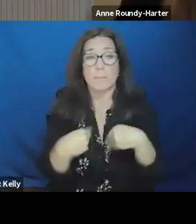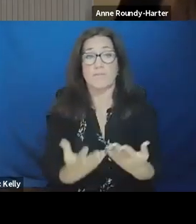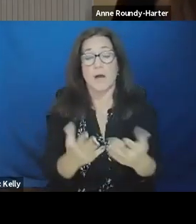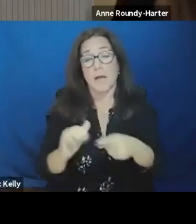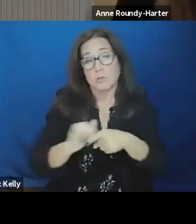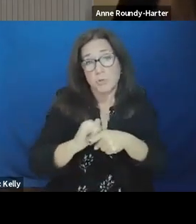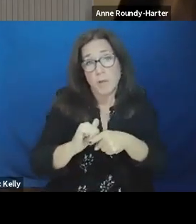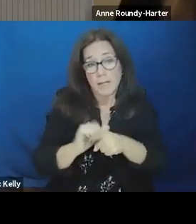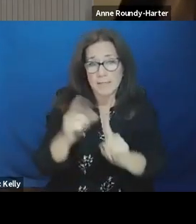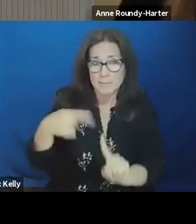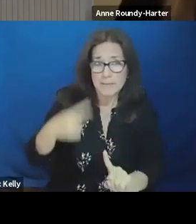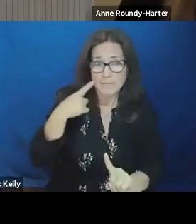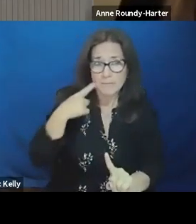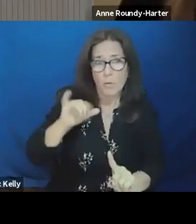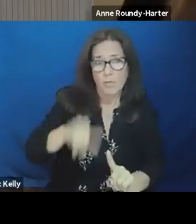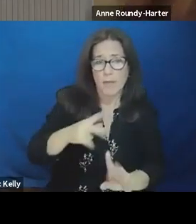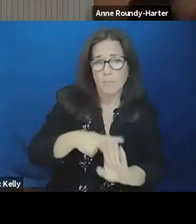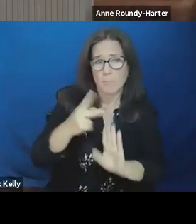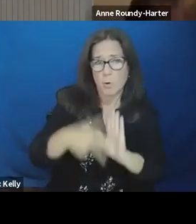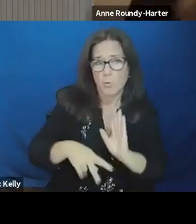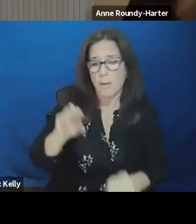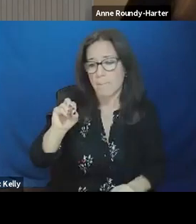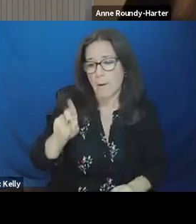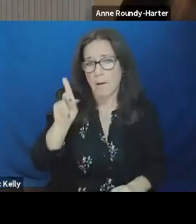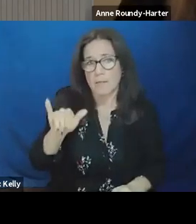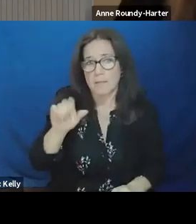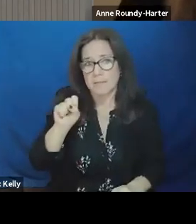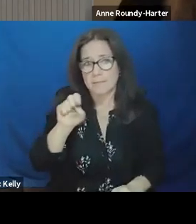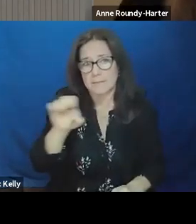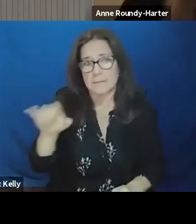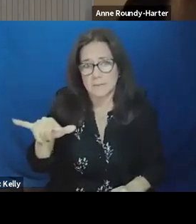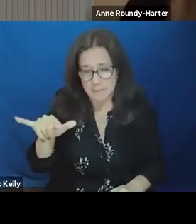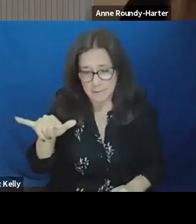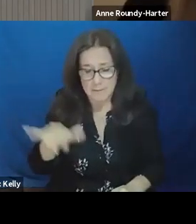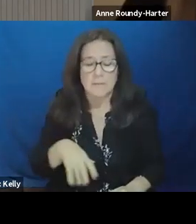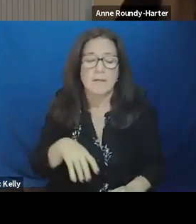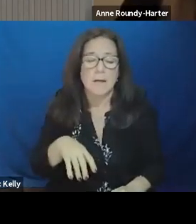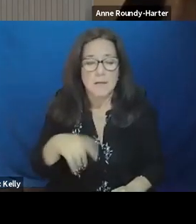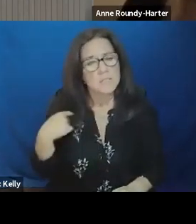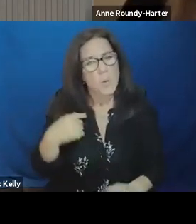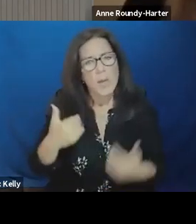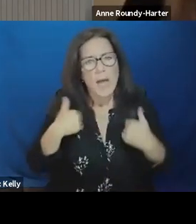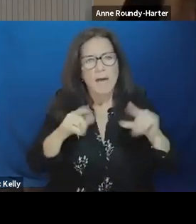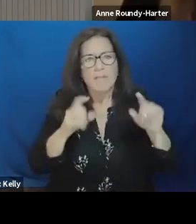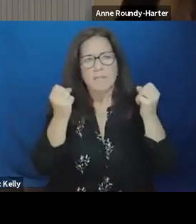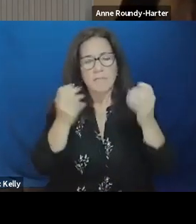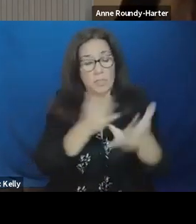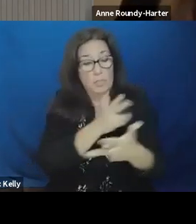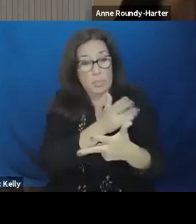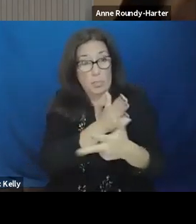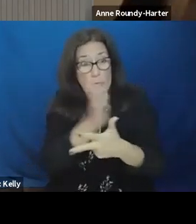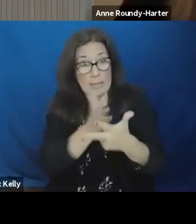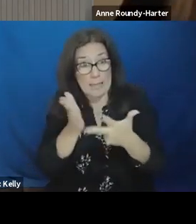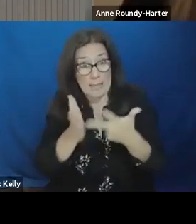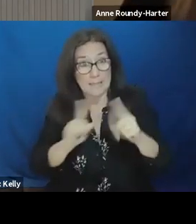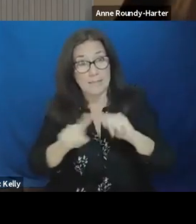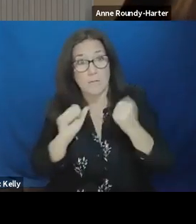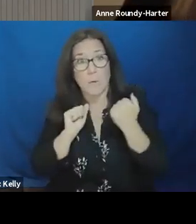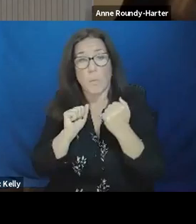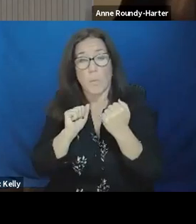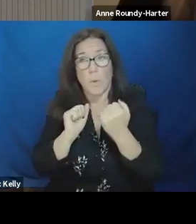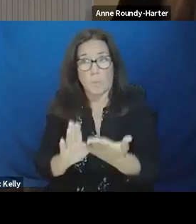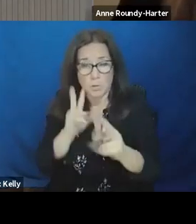ahora easy wear y de nuevo esto también es en junio 4 así que realmente tenemos distintas capas de como vemos el programa académico pero todo está diseñado al